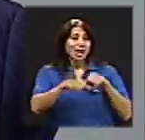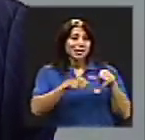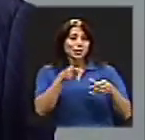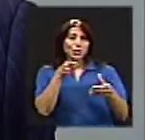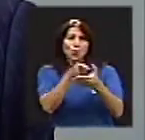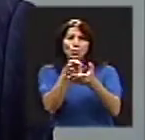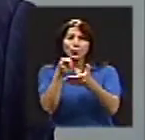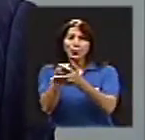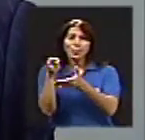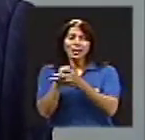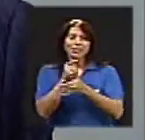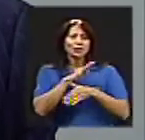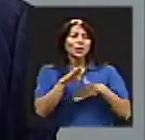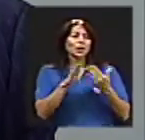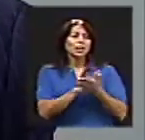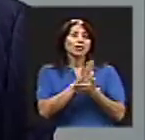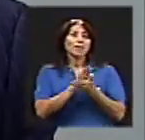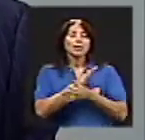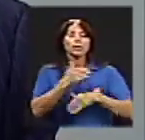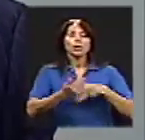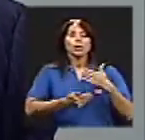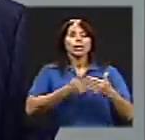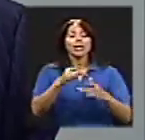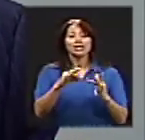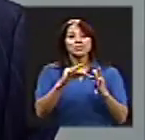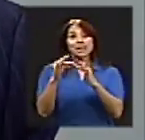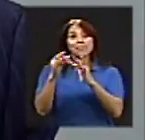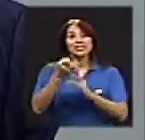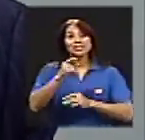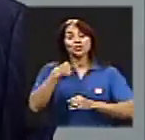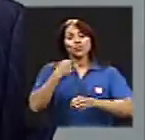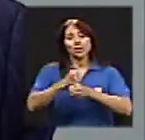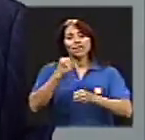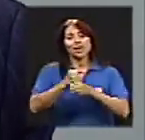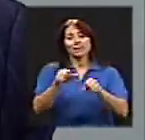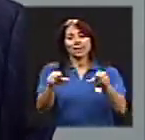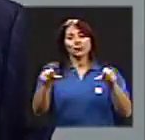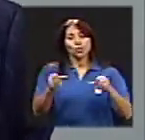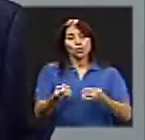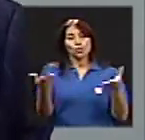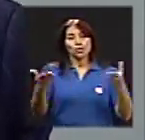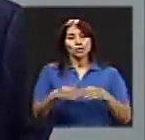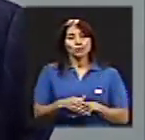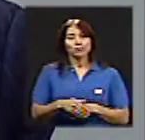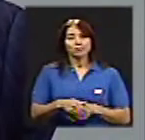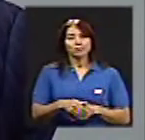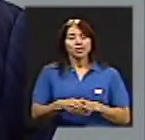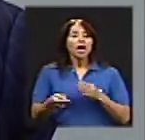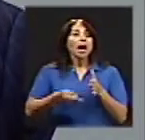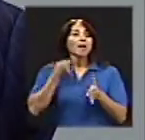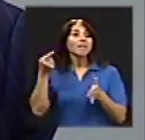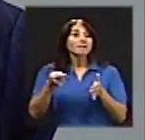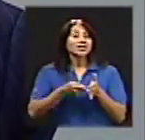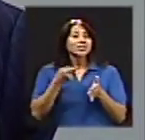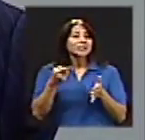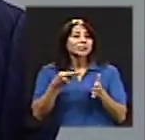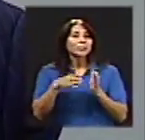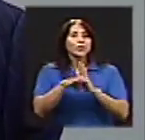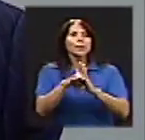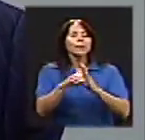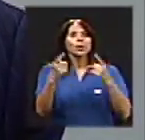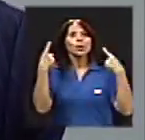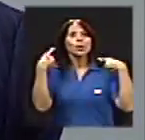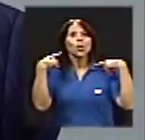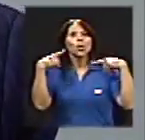la tramitología, especialmente cuando uno está en el sector público. A veces simplemente lograr la elaboración de una